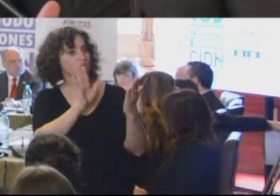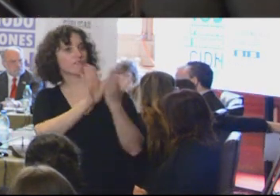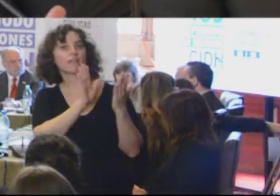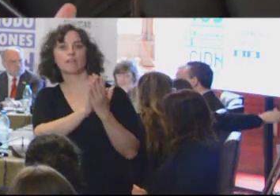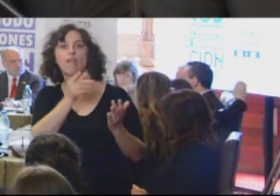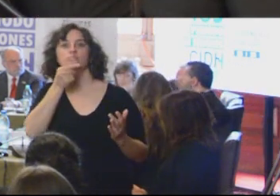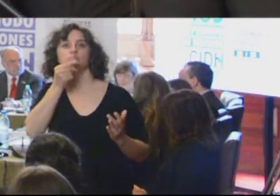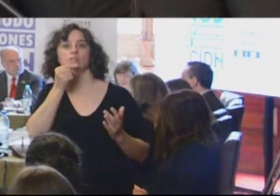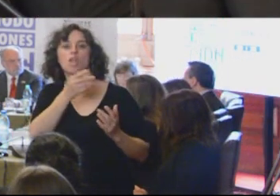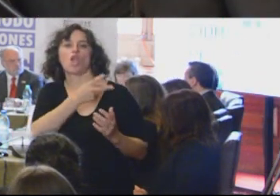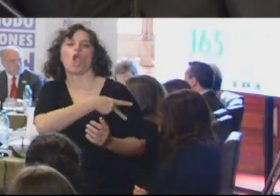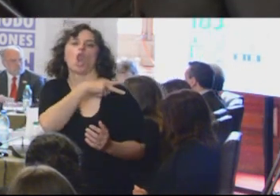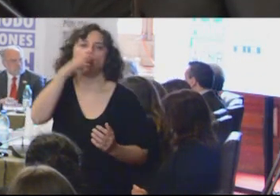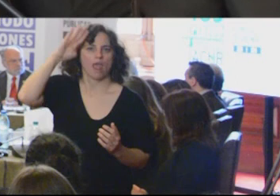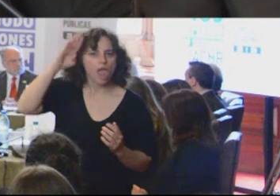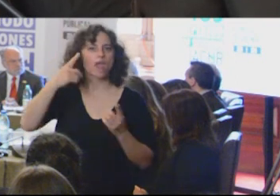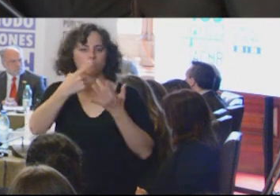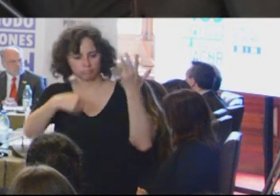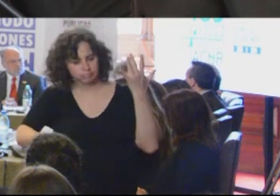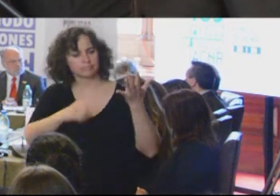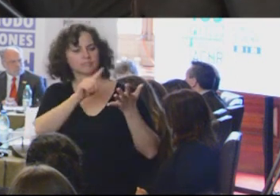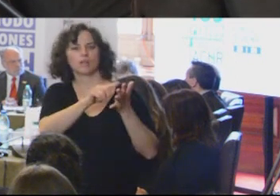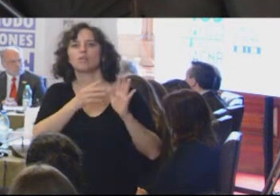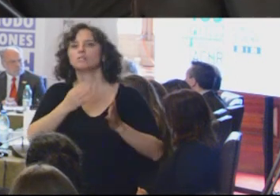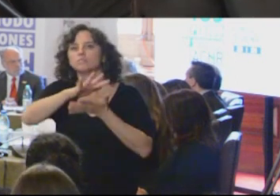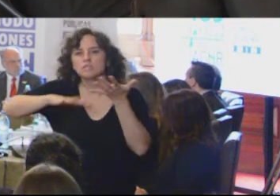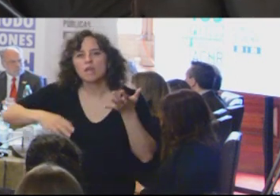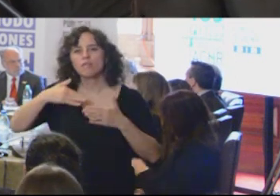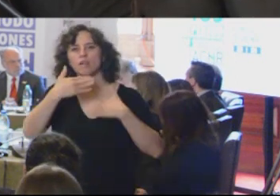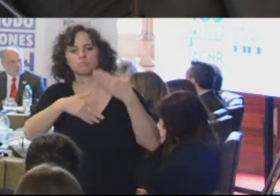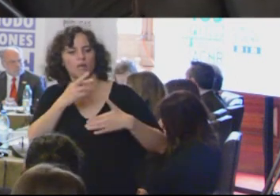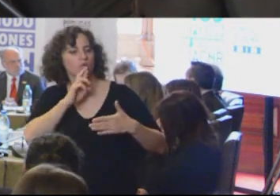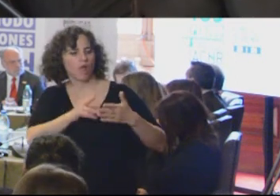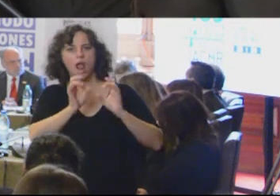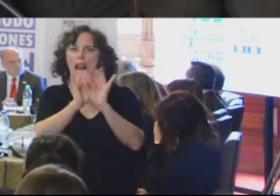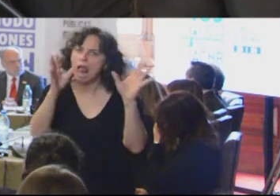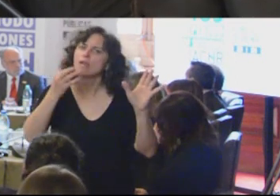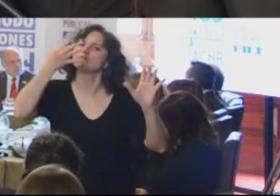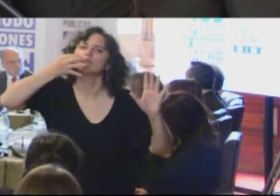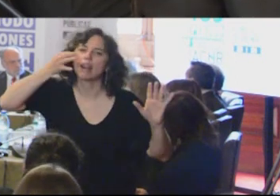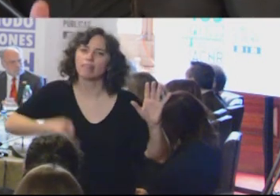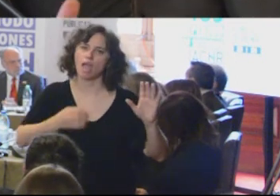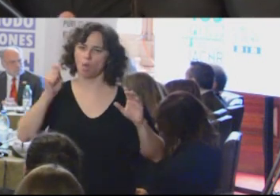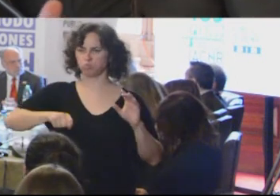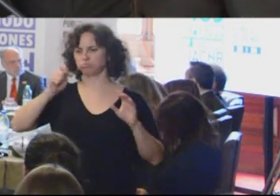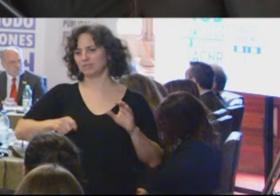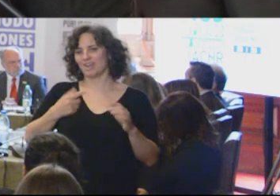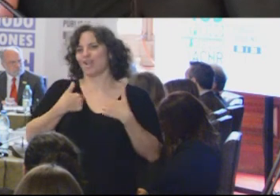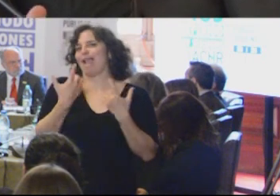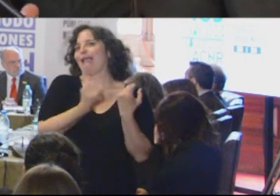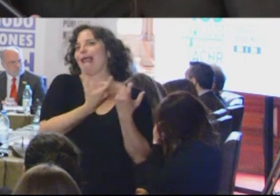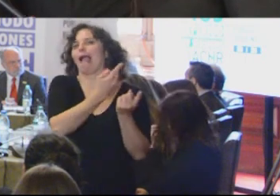oficiales coroneles que los expedientes y los resultados arrojan la verdad la justicia no puede ser aquello que se quiere que sea